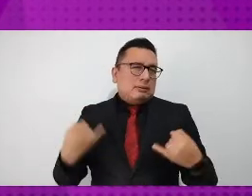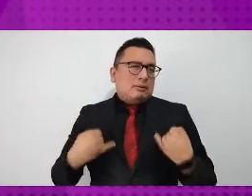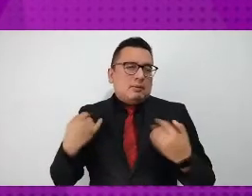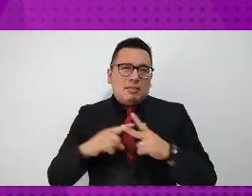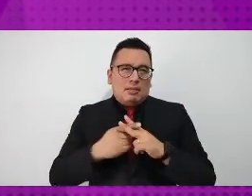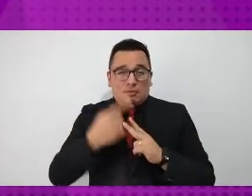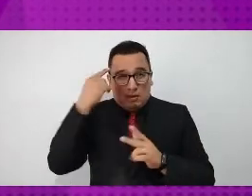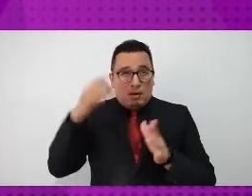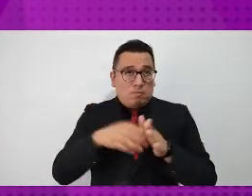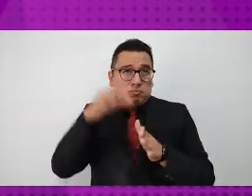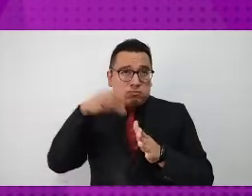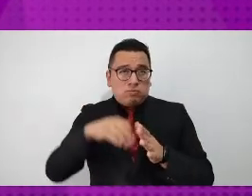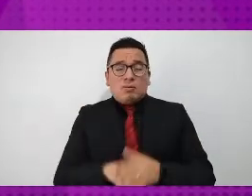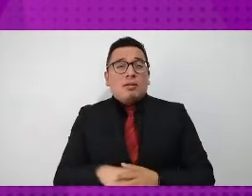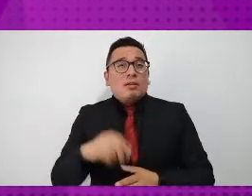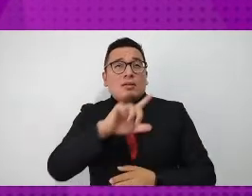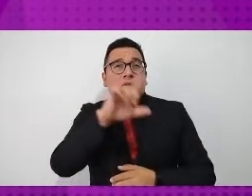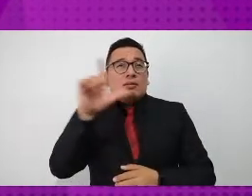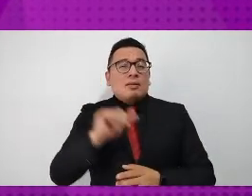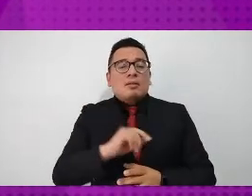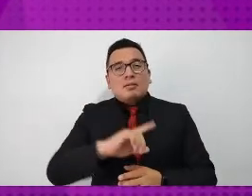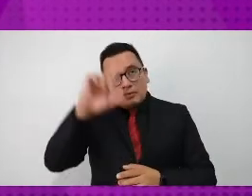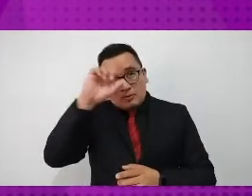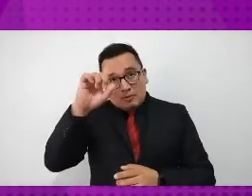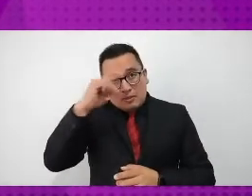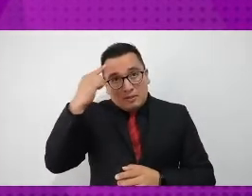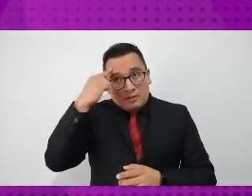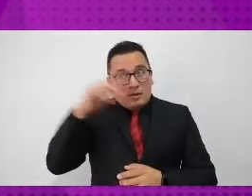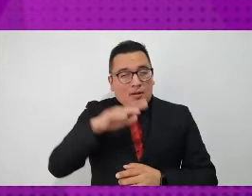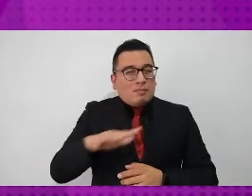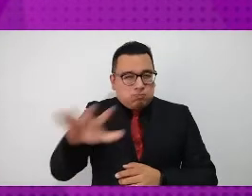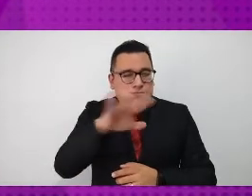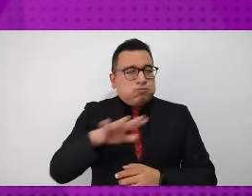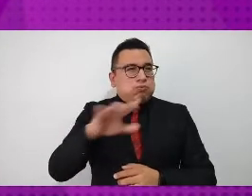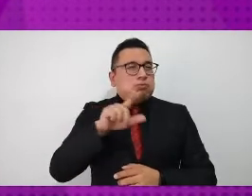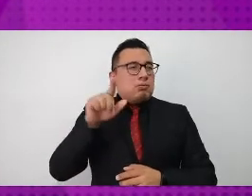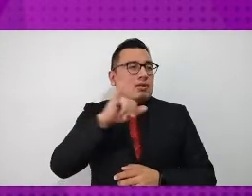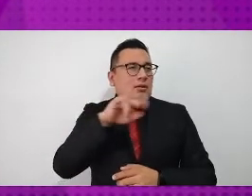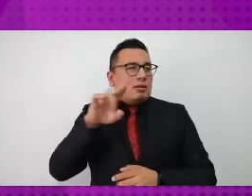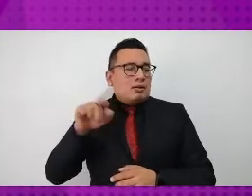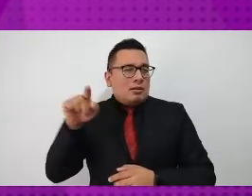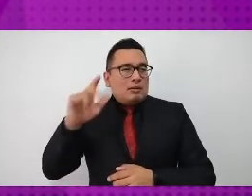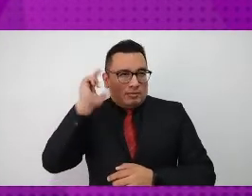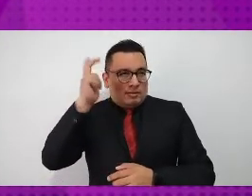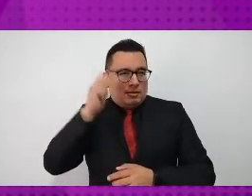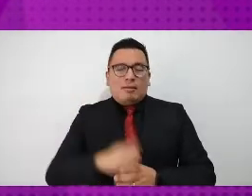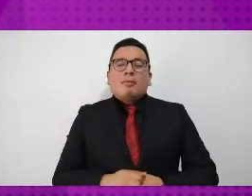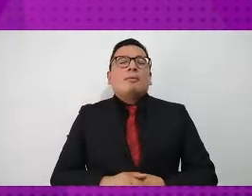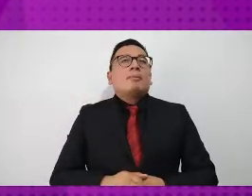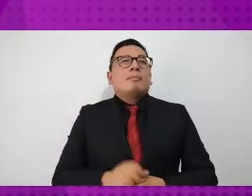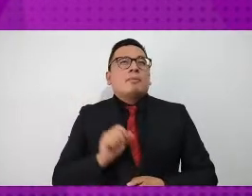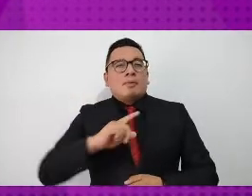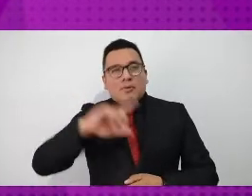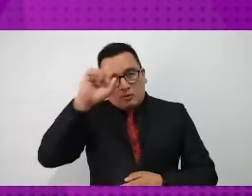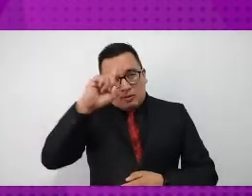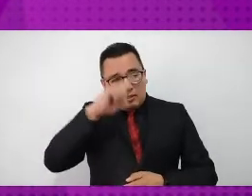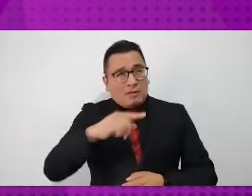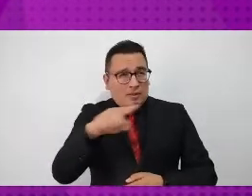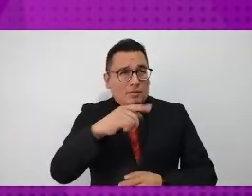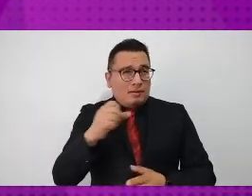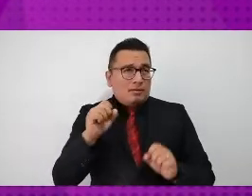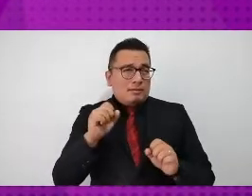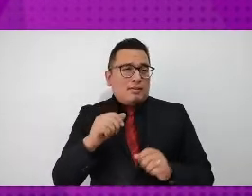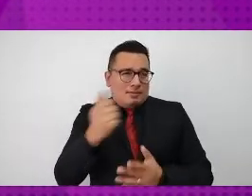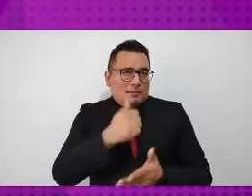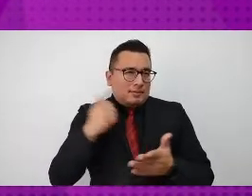la vida electoral después fui consejero distrital por parte del ine en hidalgo y consejero local y la llegada